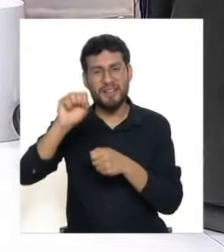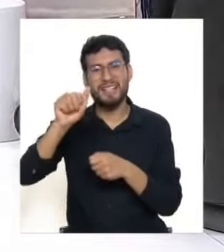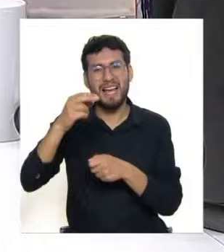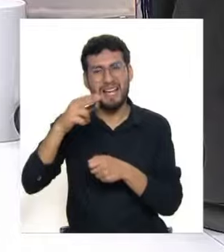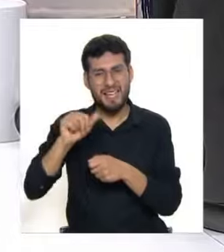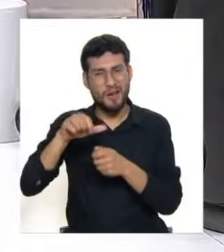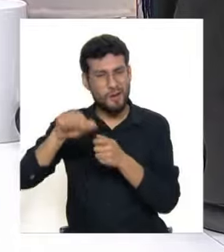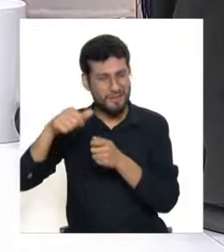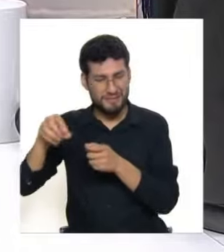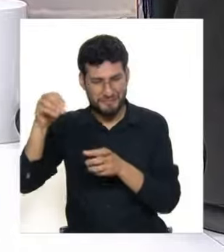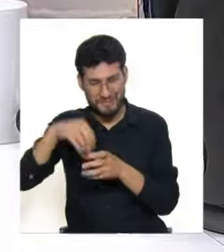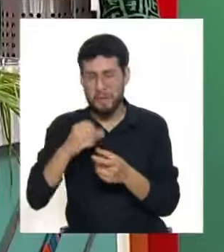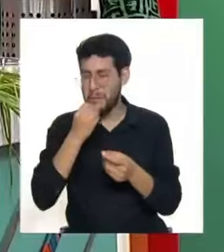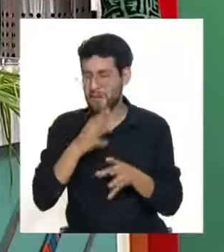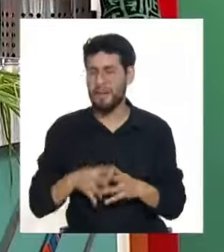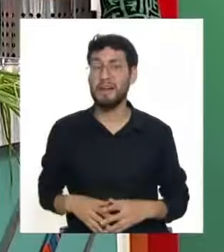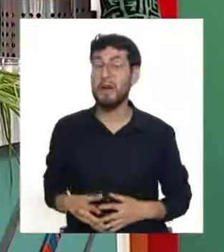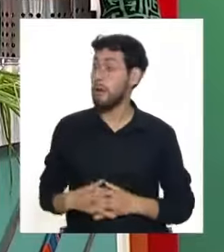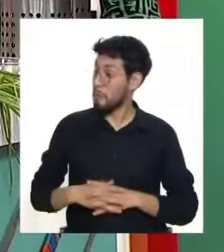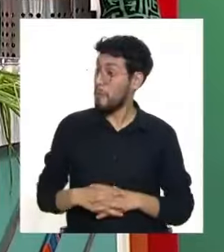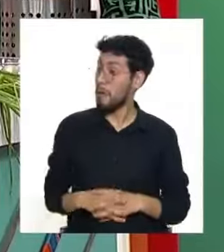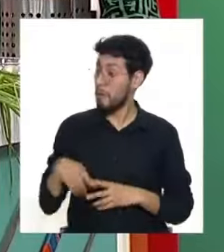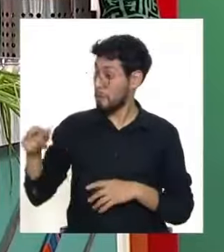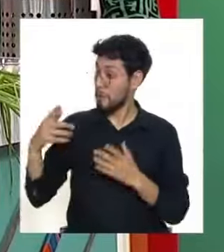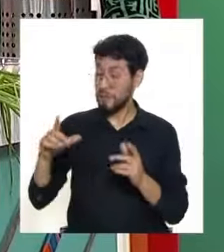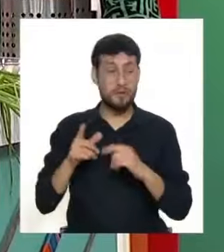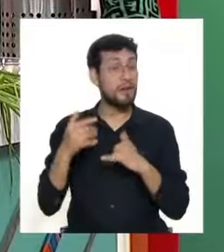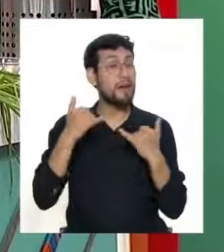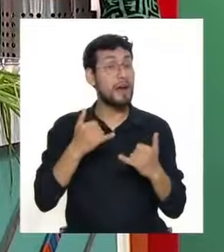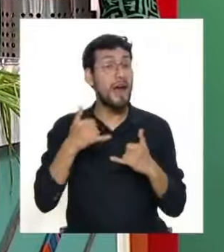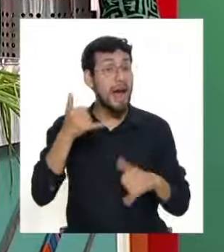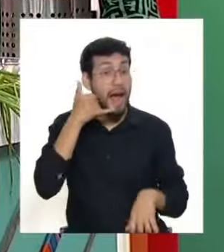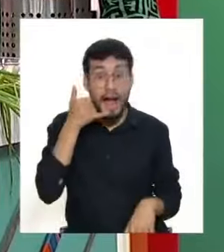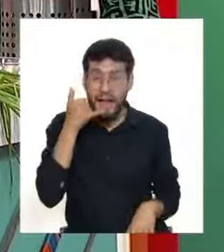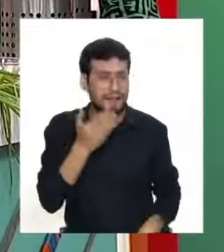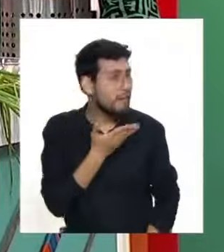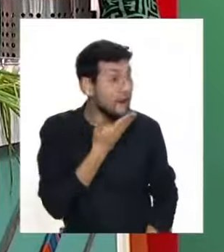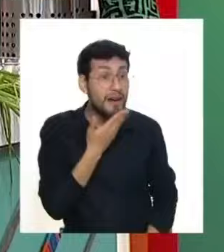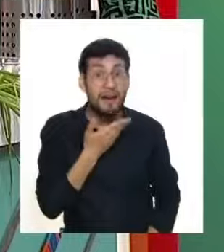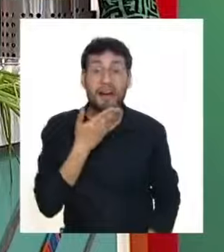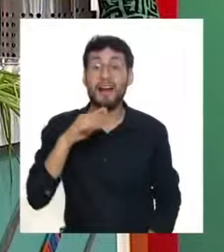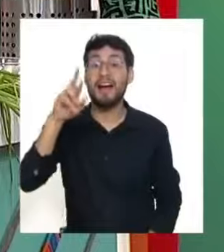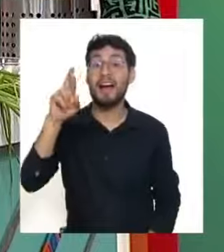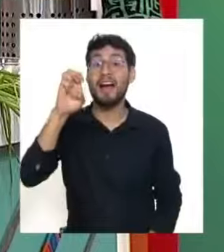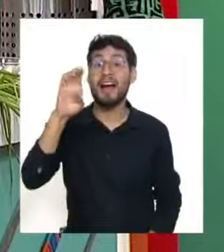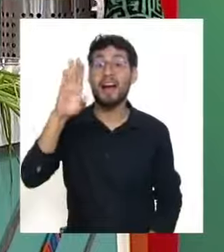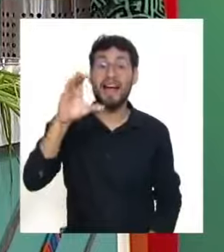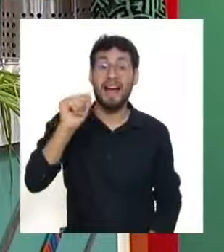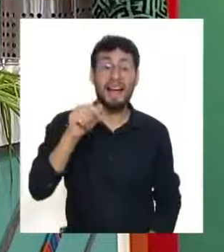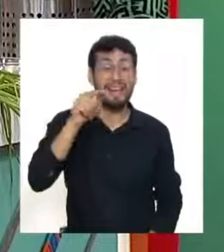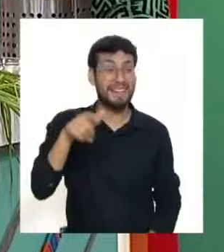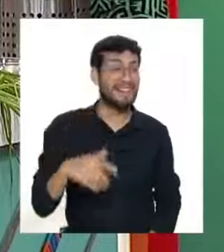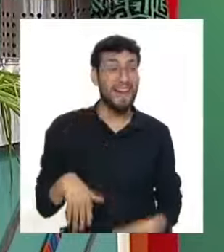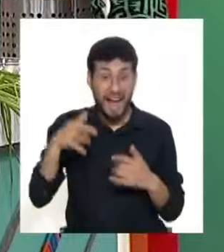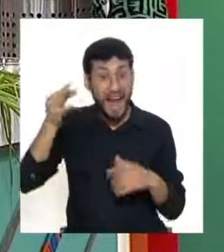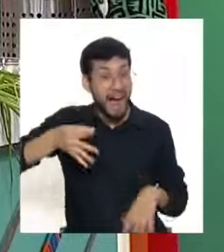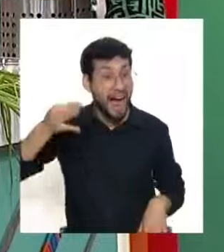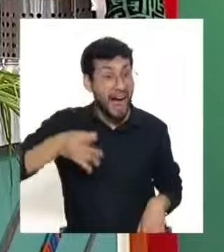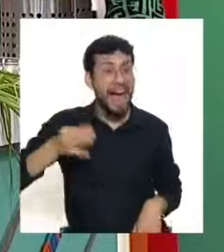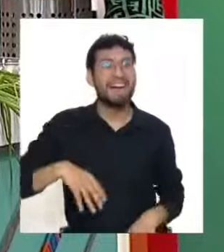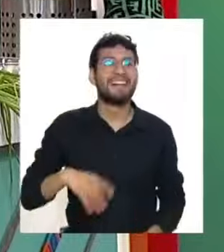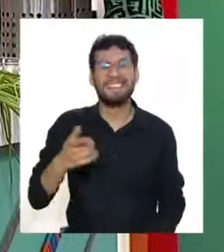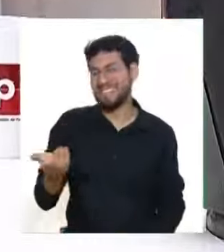está. Entonces, ok, me gusta, nos vas a preparar. Nicolasa, tenemos una llamada de Rebeca. ¿Es de verdad? Sí, ¡hola, sí, Rebeca! Rebeca.